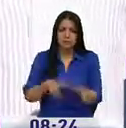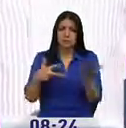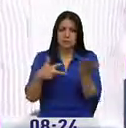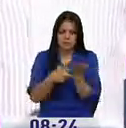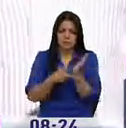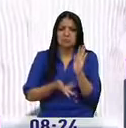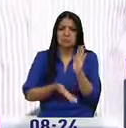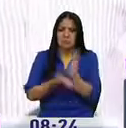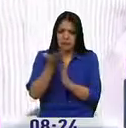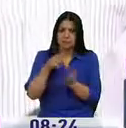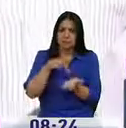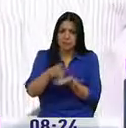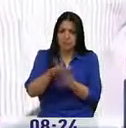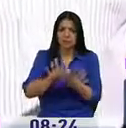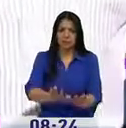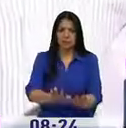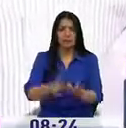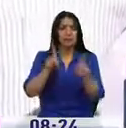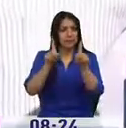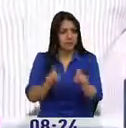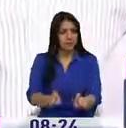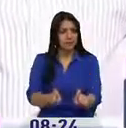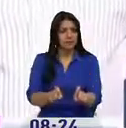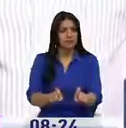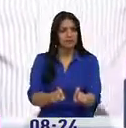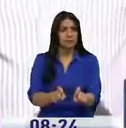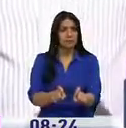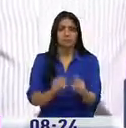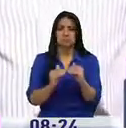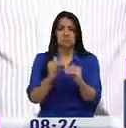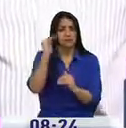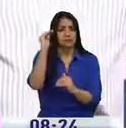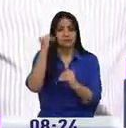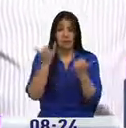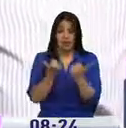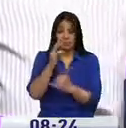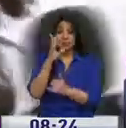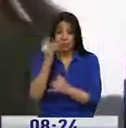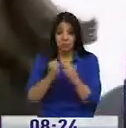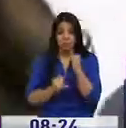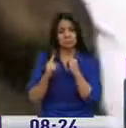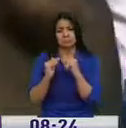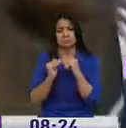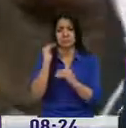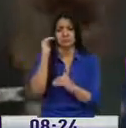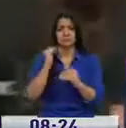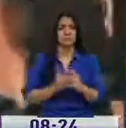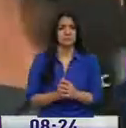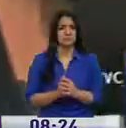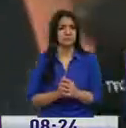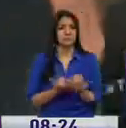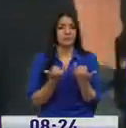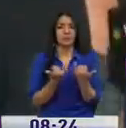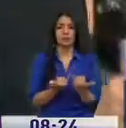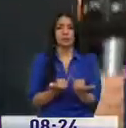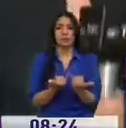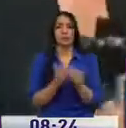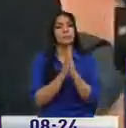de Quito, que debe ser totalmente más alta de la que ahora se tiene. Si es que hoy no es acogida, pues